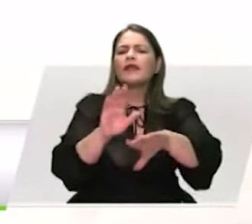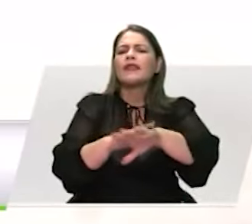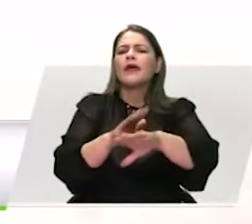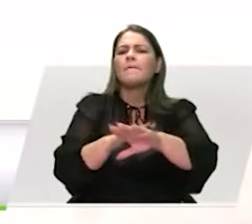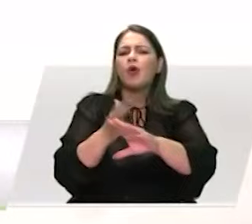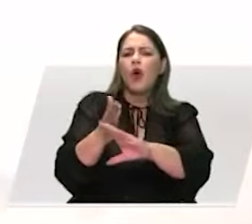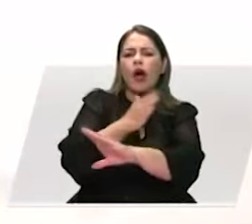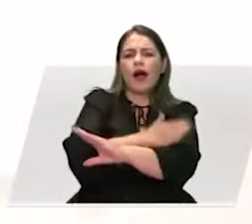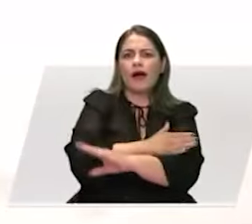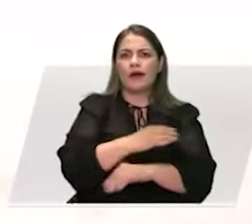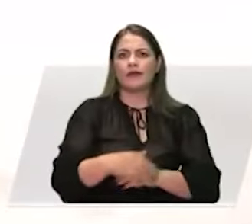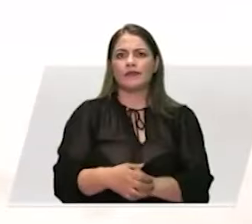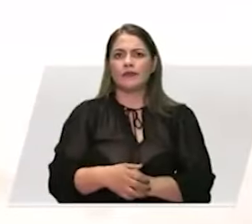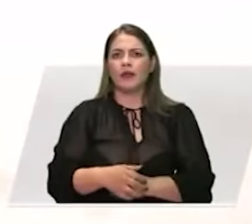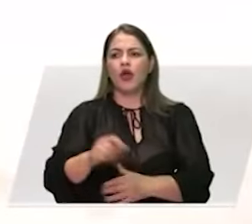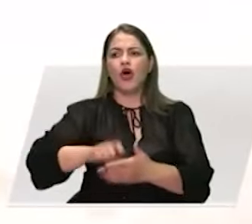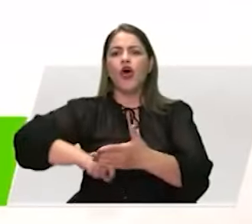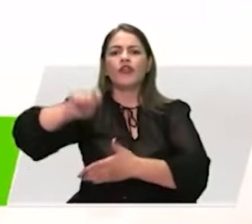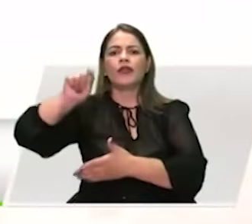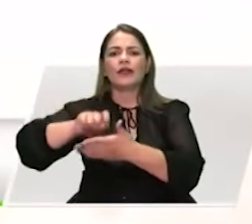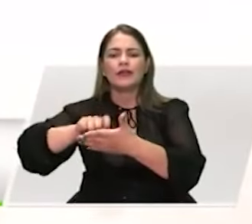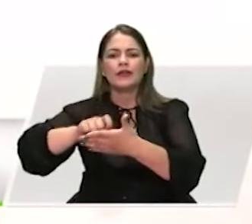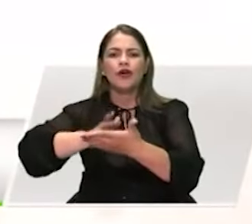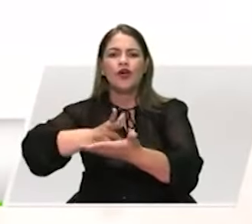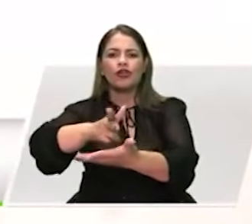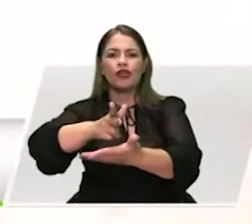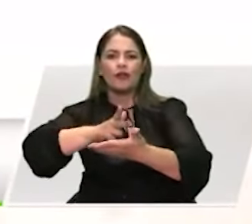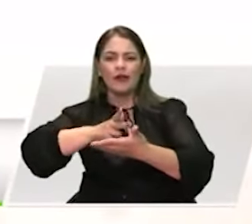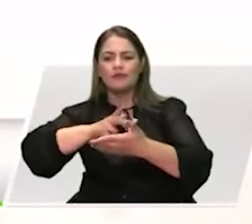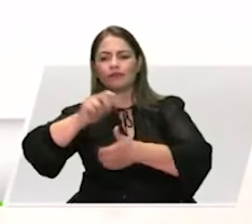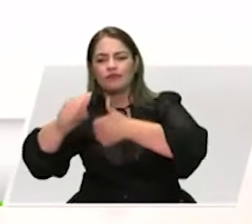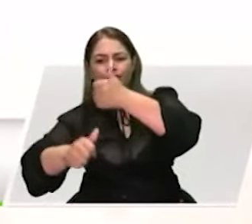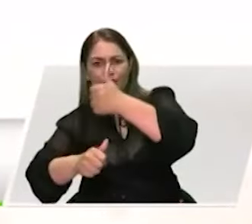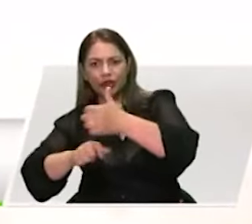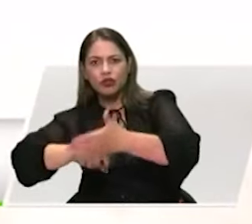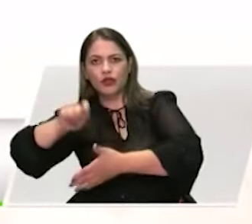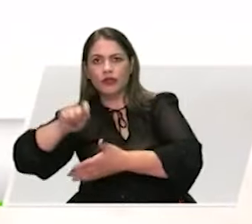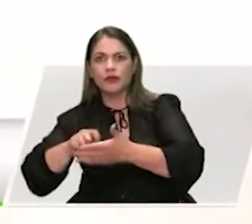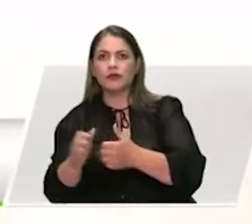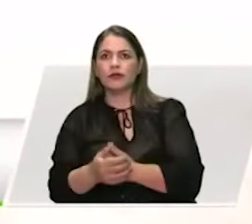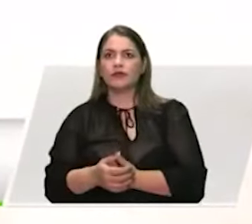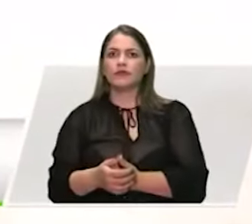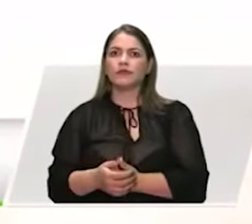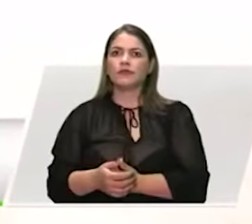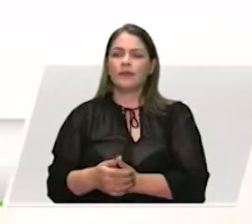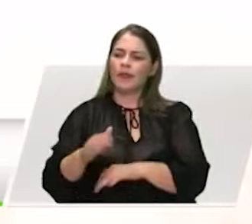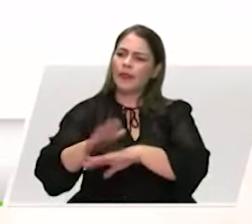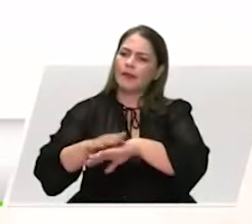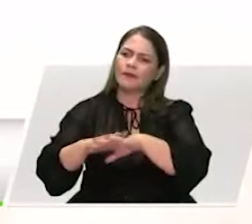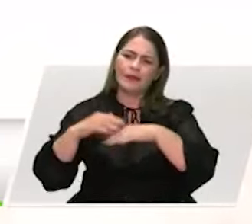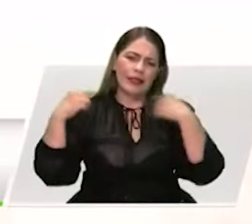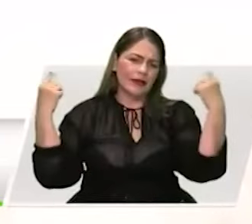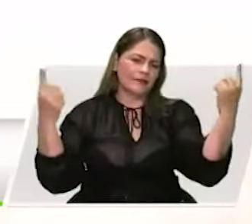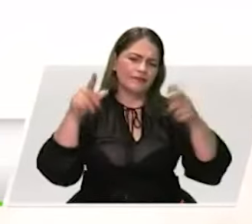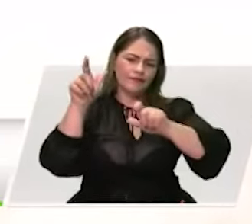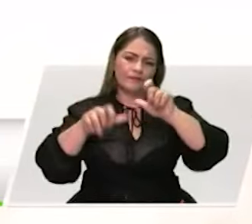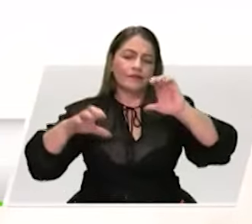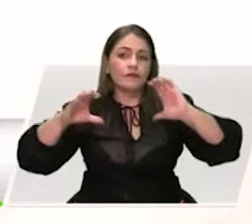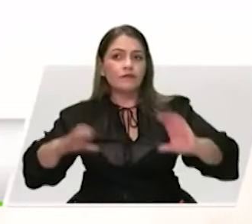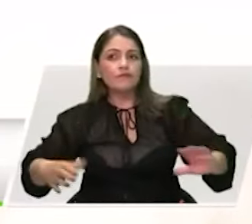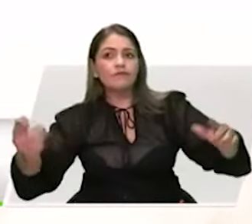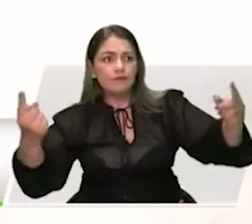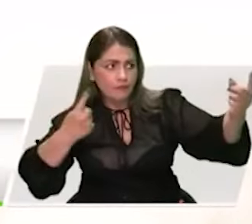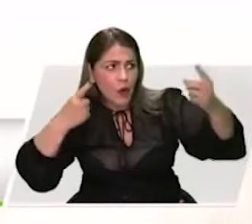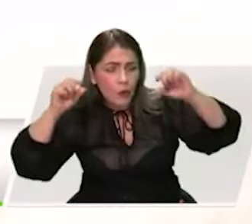un subcontratista que hace labores mineras acá en el Bajo Cauca. La invitación y el llamado a toda la ciudadanía a que sí es